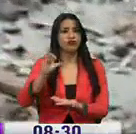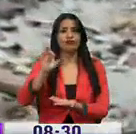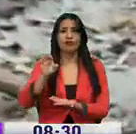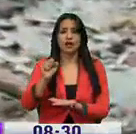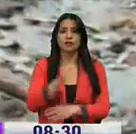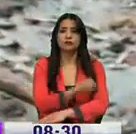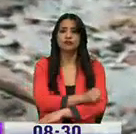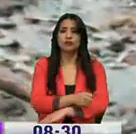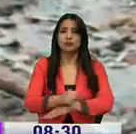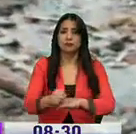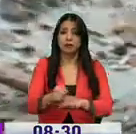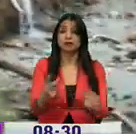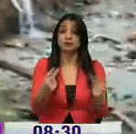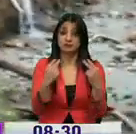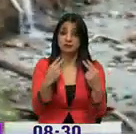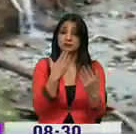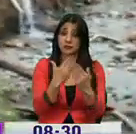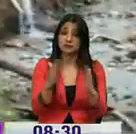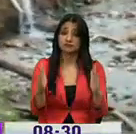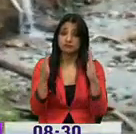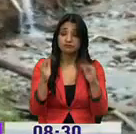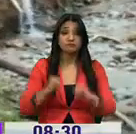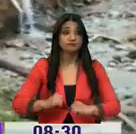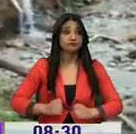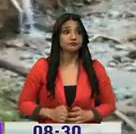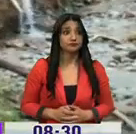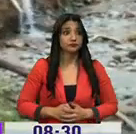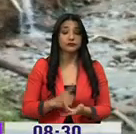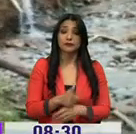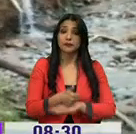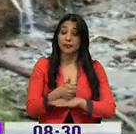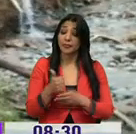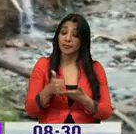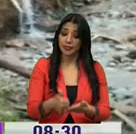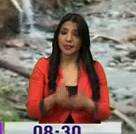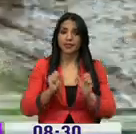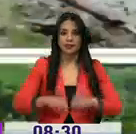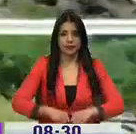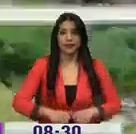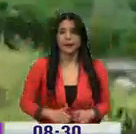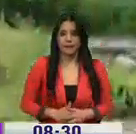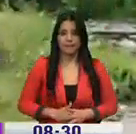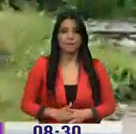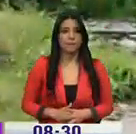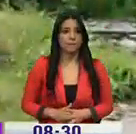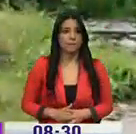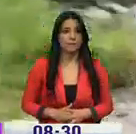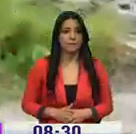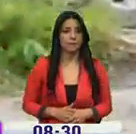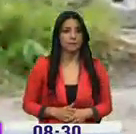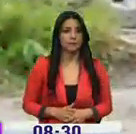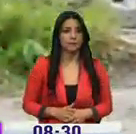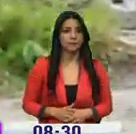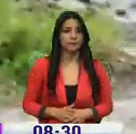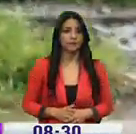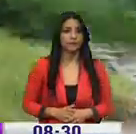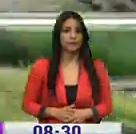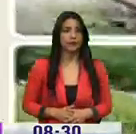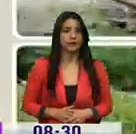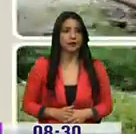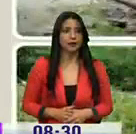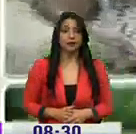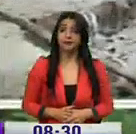en Sucumbíos, que nos ven por allá también. Alguna autoridad que les ayude también, ¿no? Increíble esto, vean esto, no pueden salir,